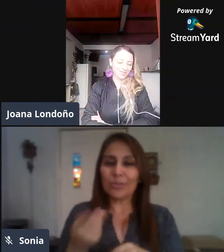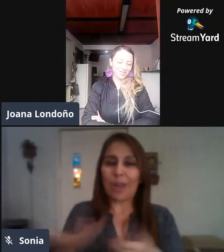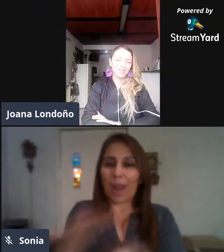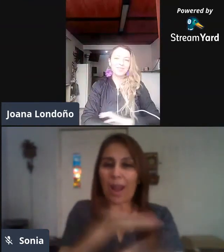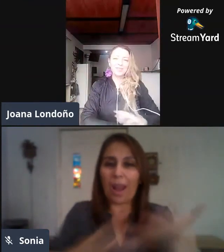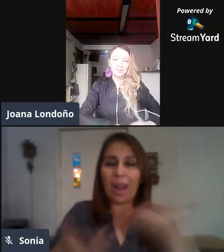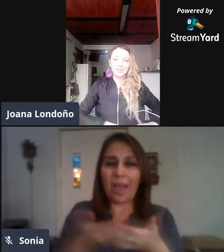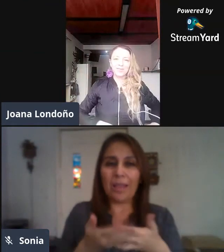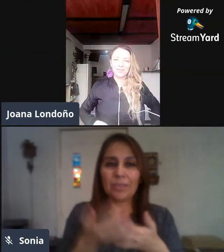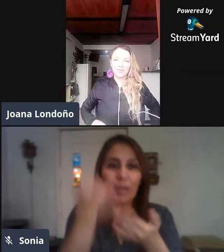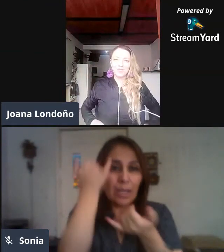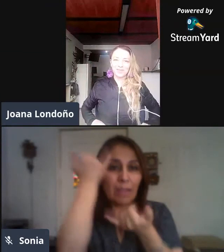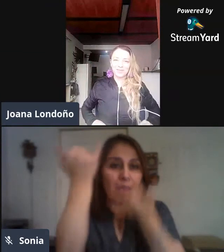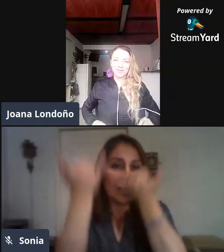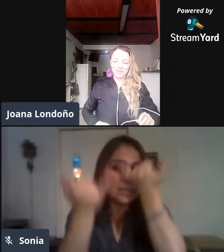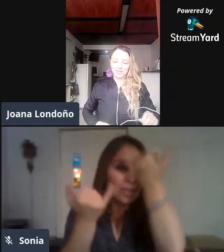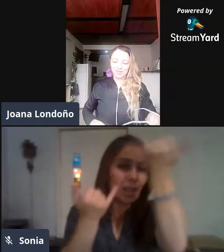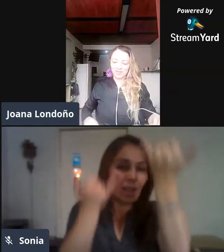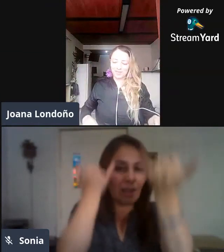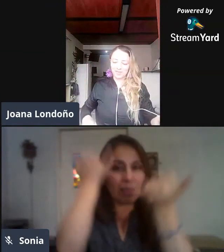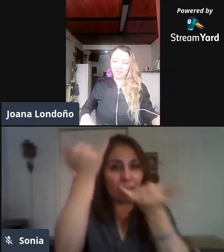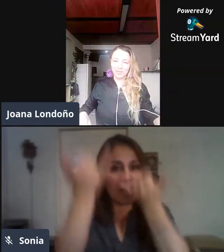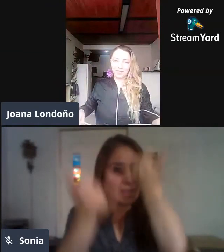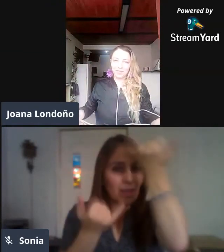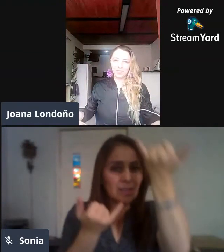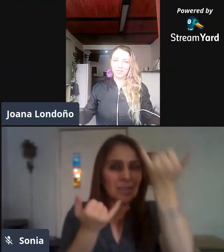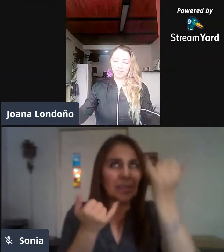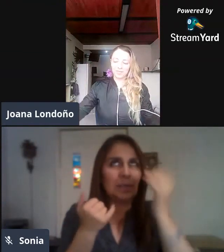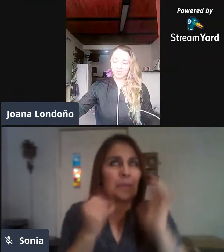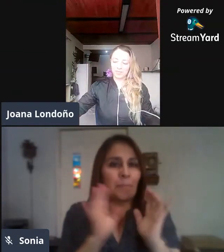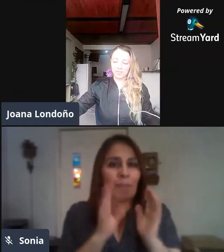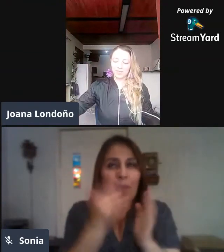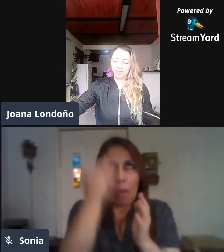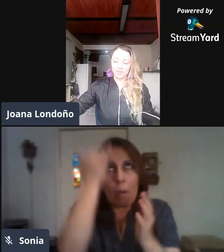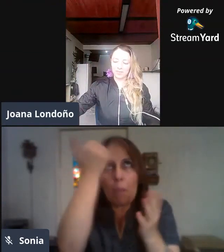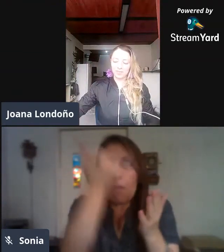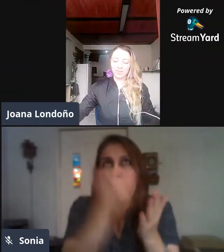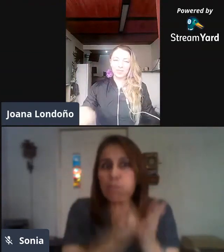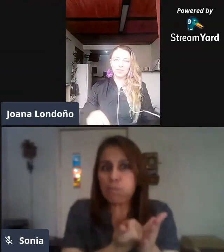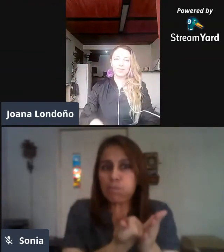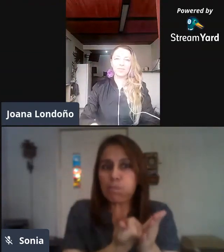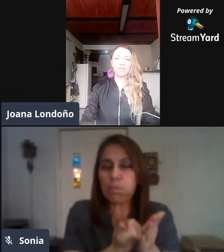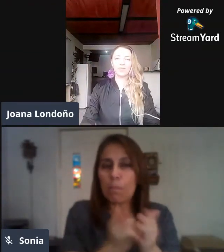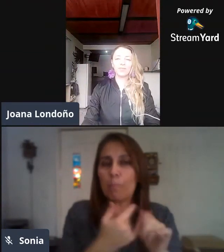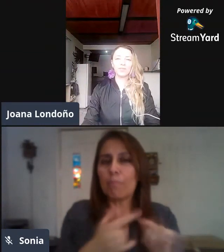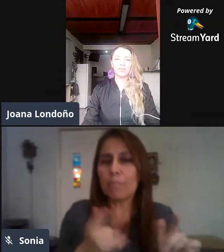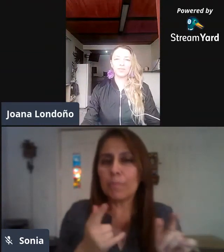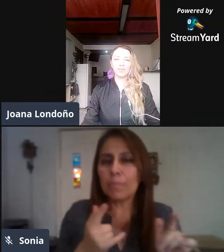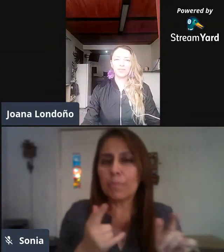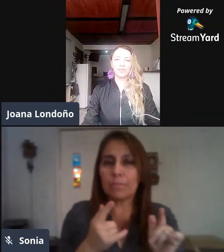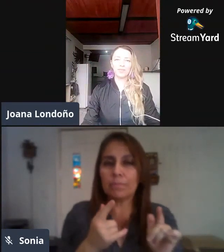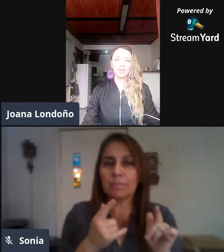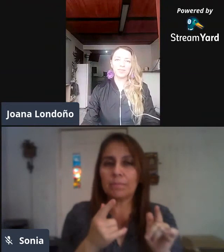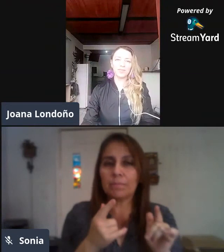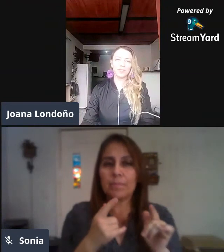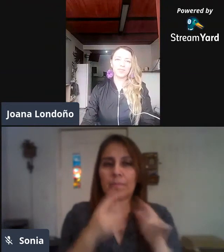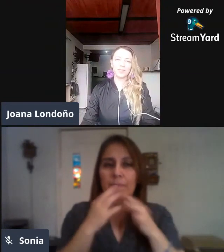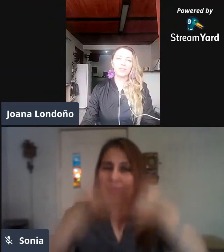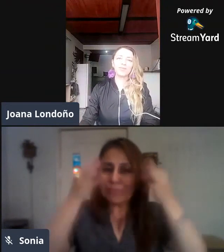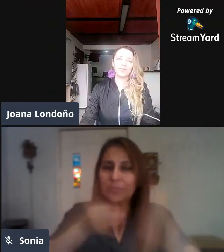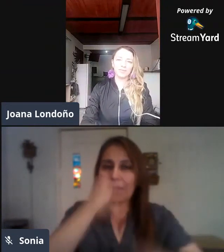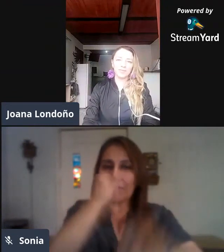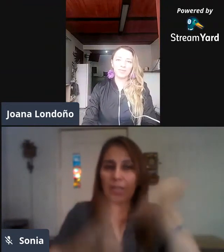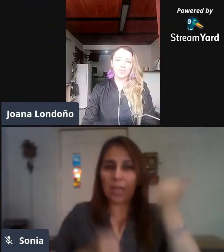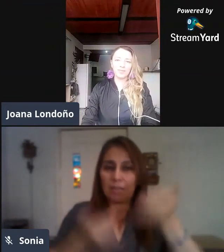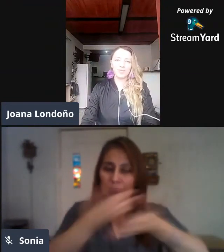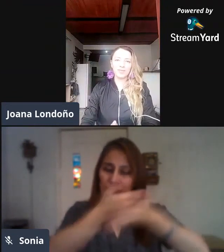que el están allí pero creen pero que activamente no terminan convertidas en el texto